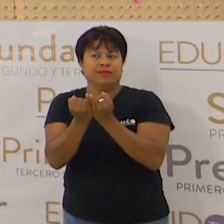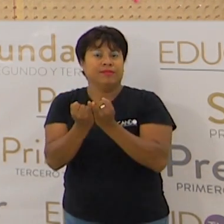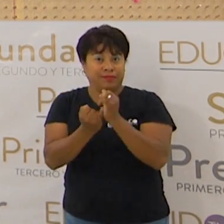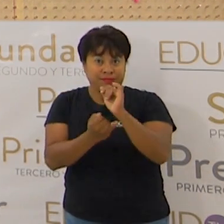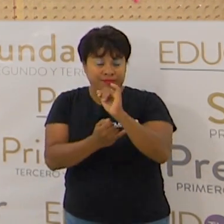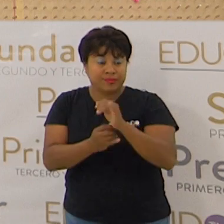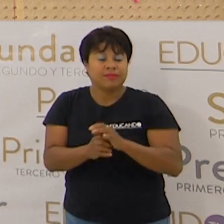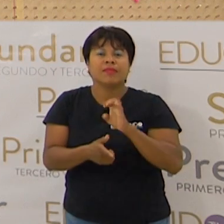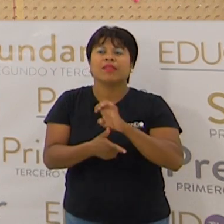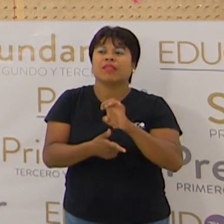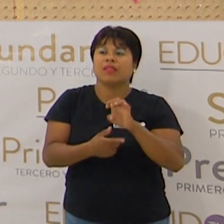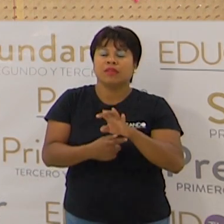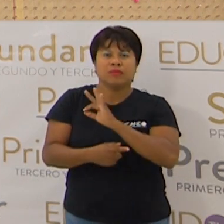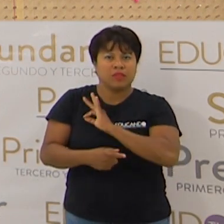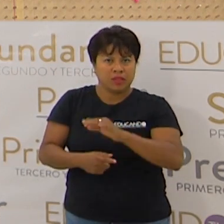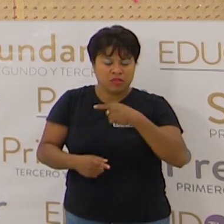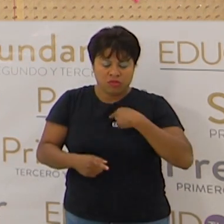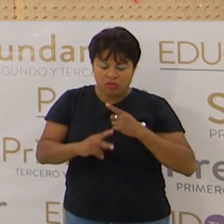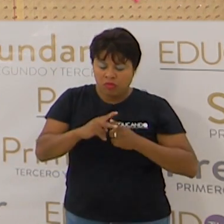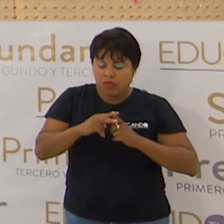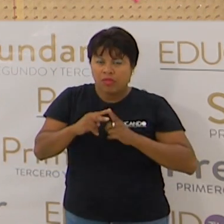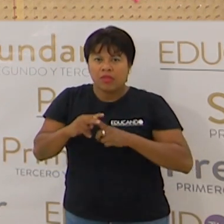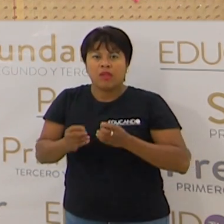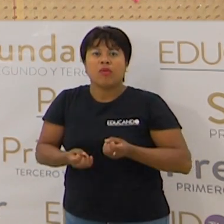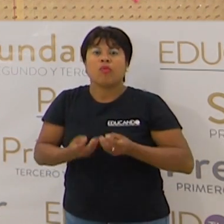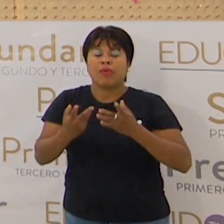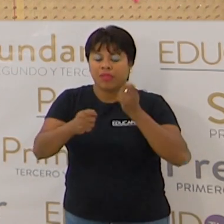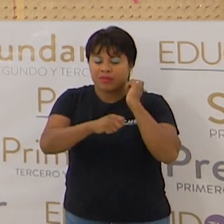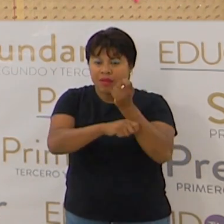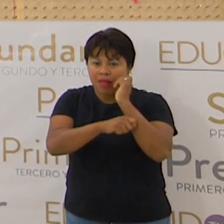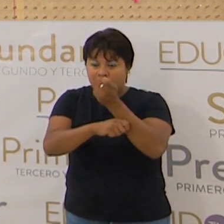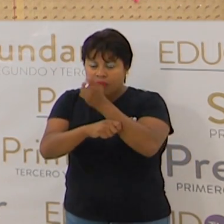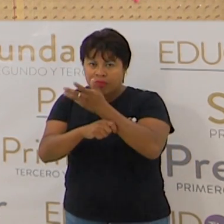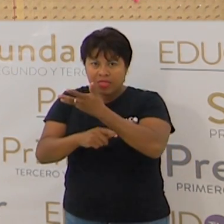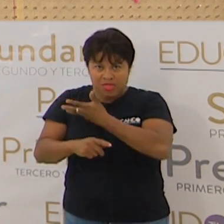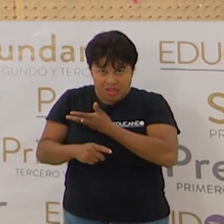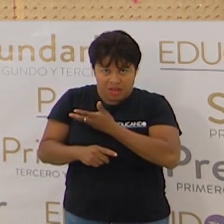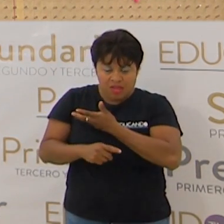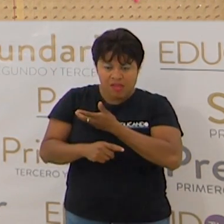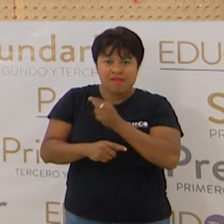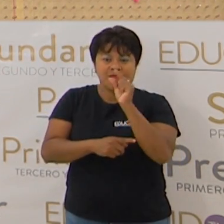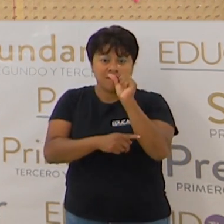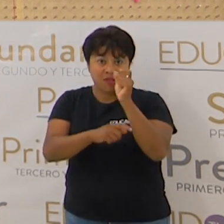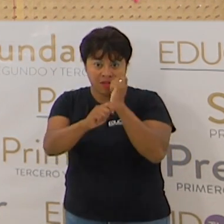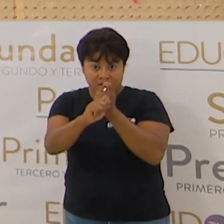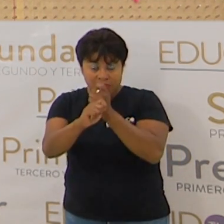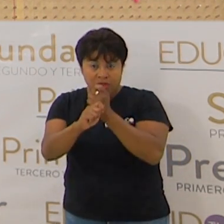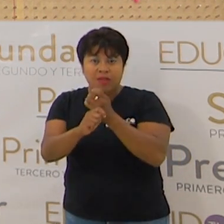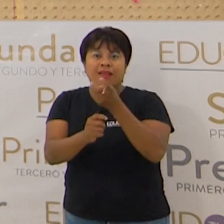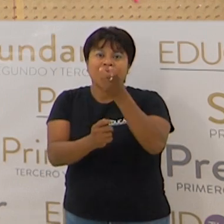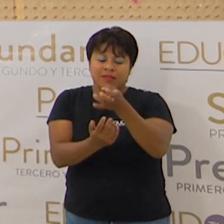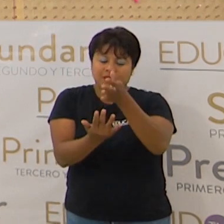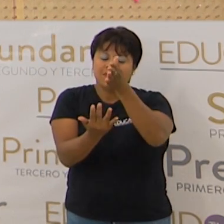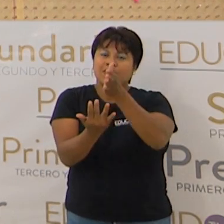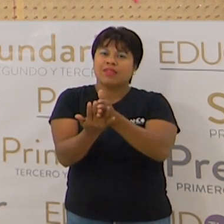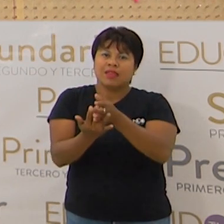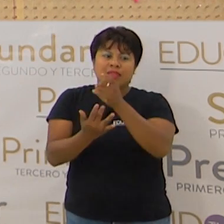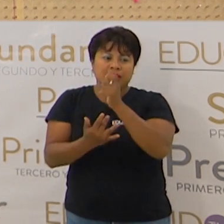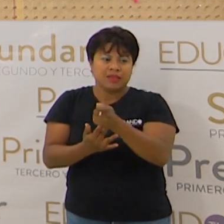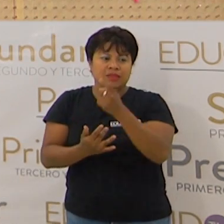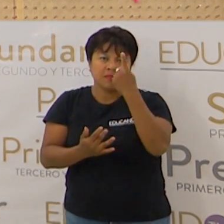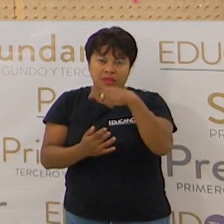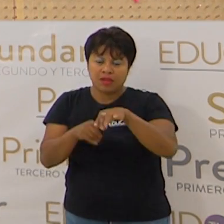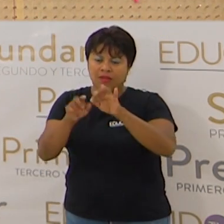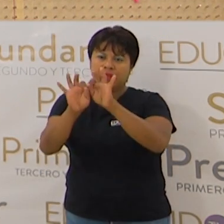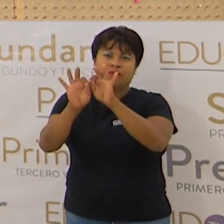iguales, ¿verdad? Entonces podría yo contar cuántos clavitos tiene y de ahí la mitad sería